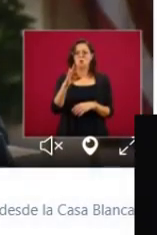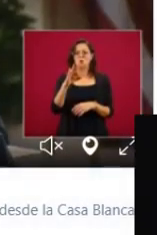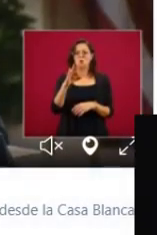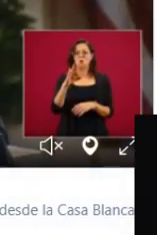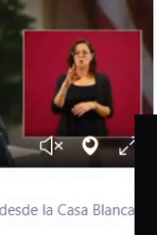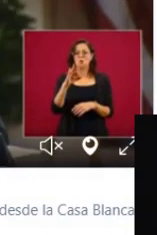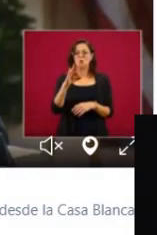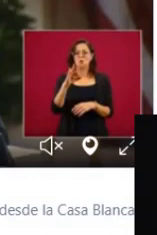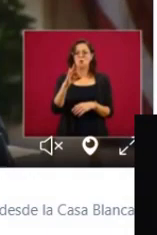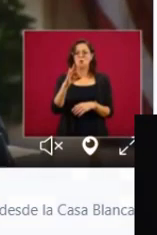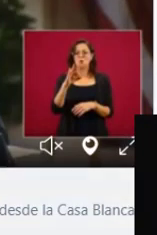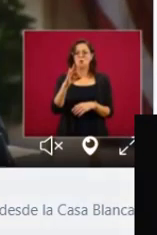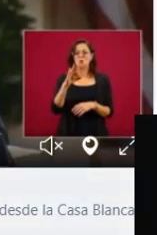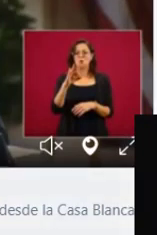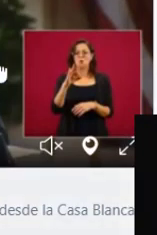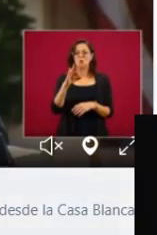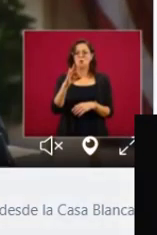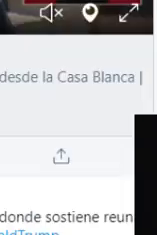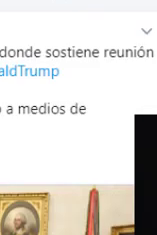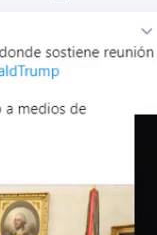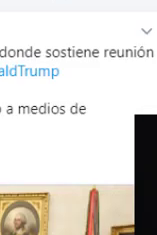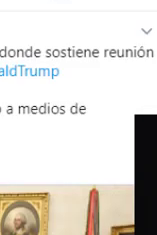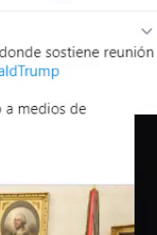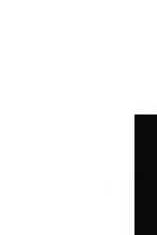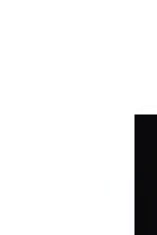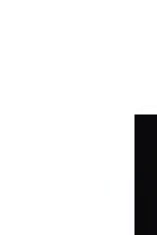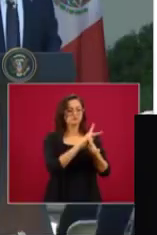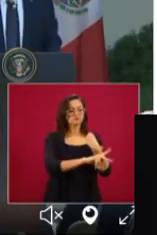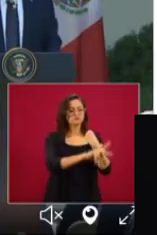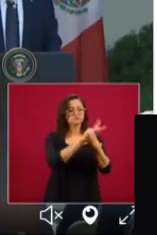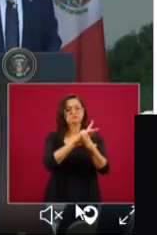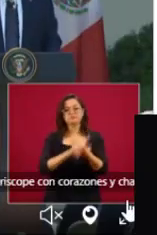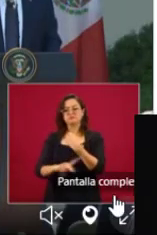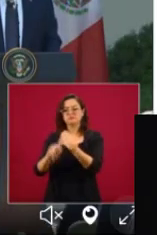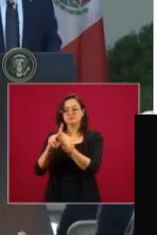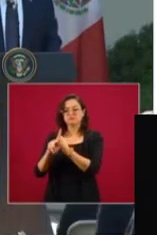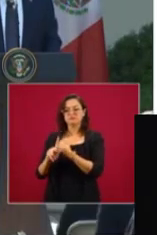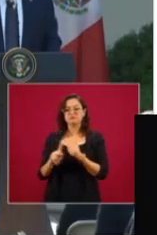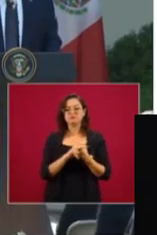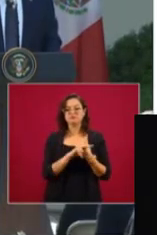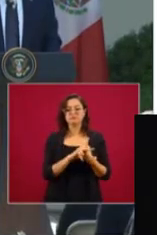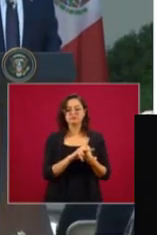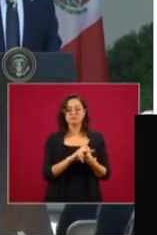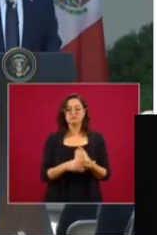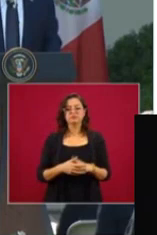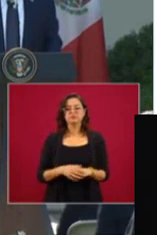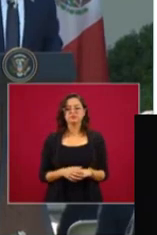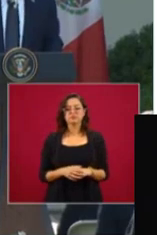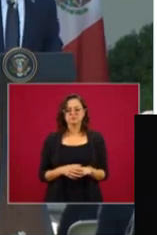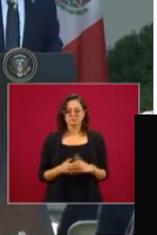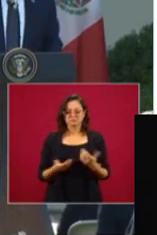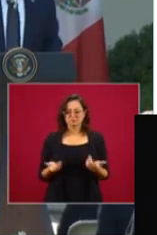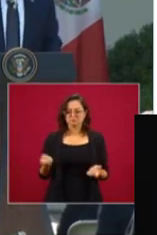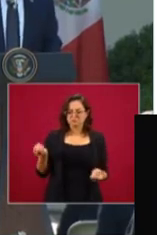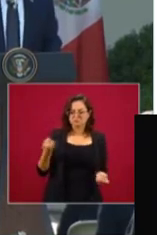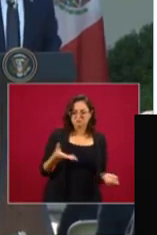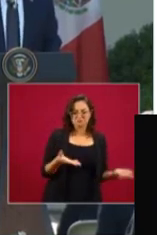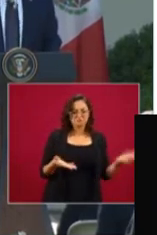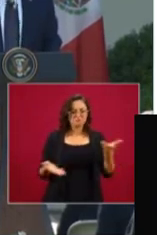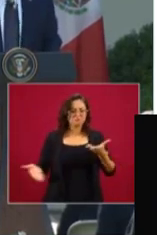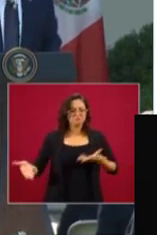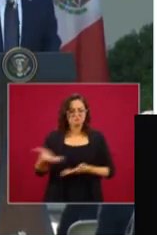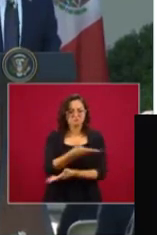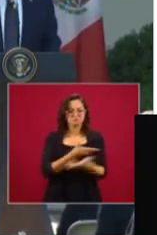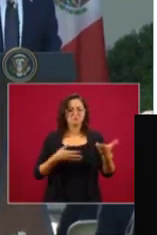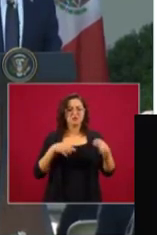estar en el itinerario del presidente Andrés Manuel López Obrador en esta visita a los Estados Unidos. Así que